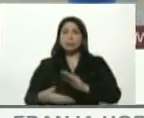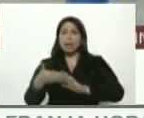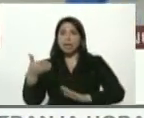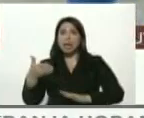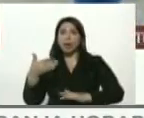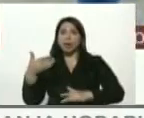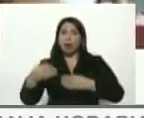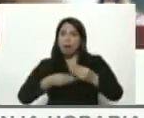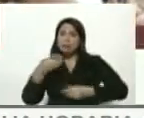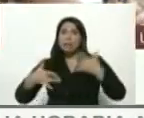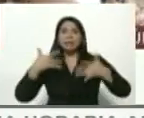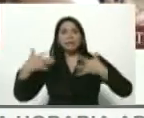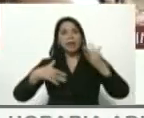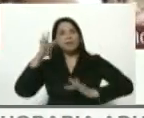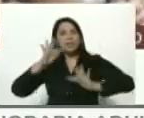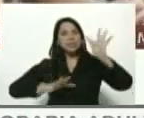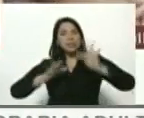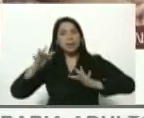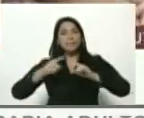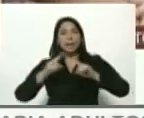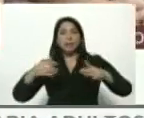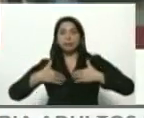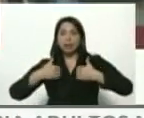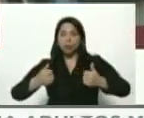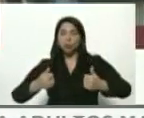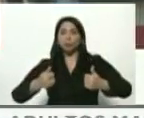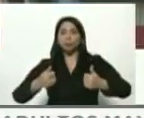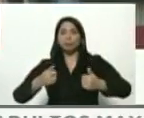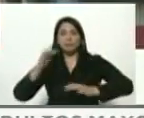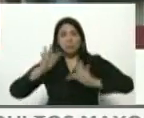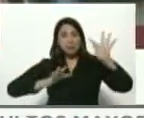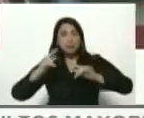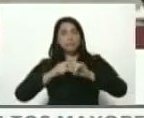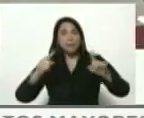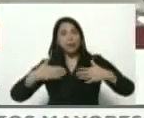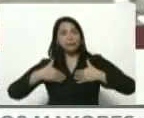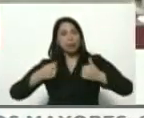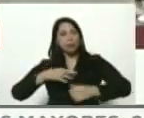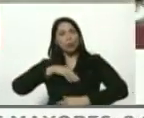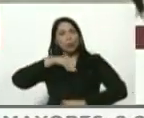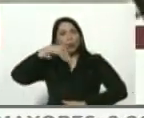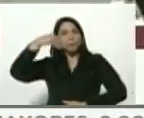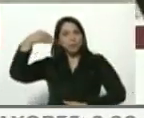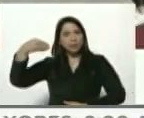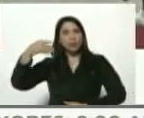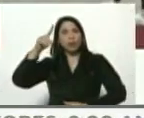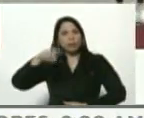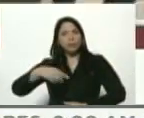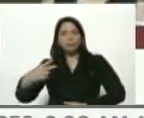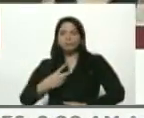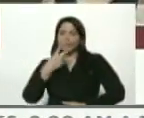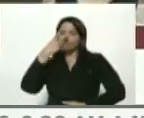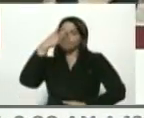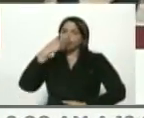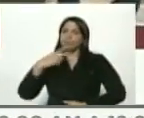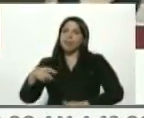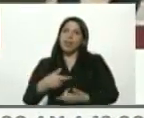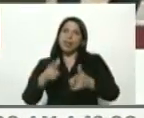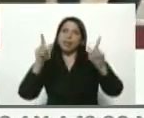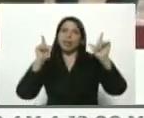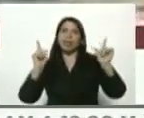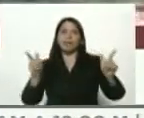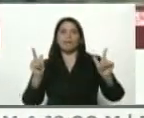actividad física para la salud física, para la salud espiritual, a respirar aire libre,